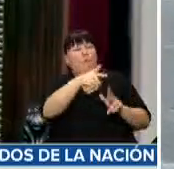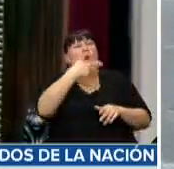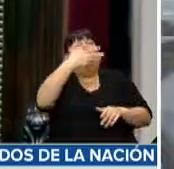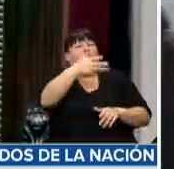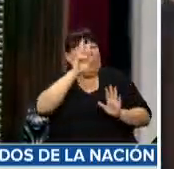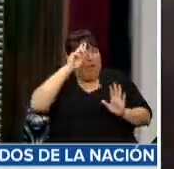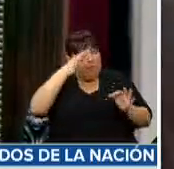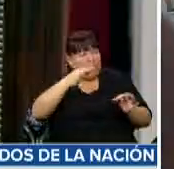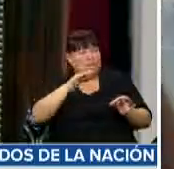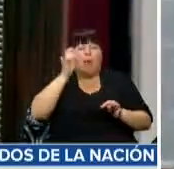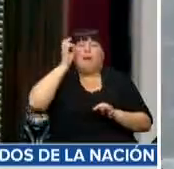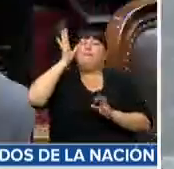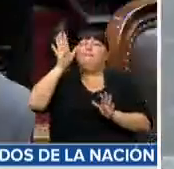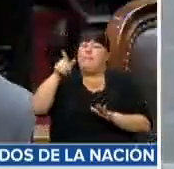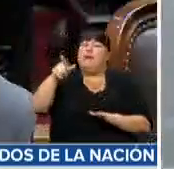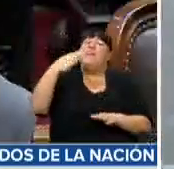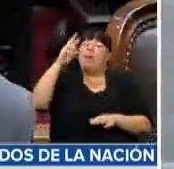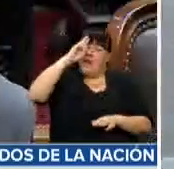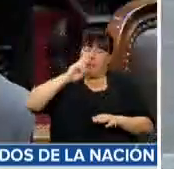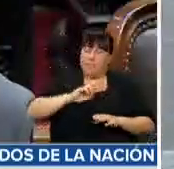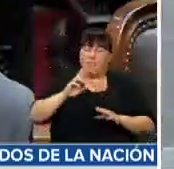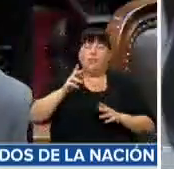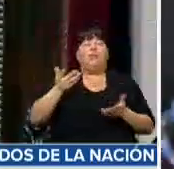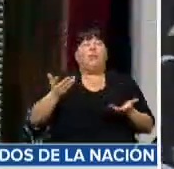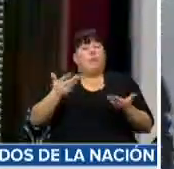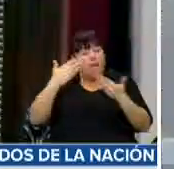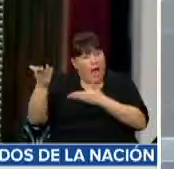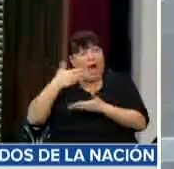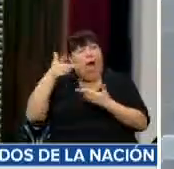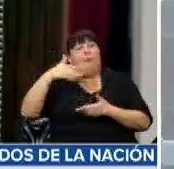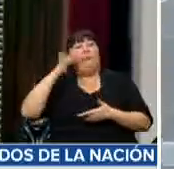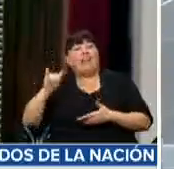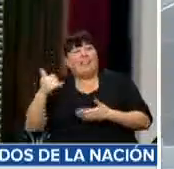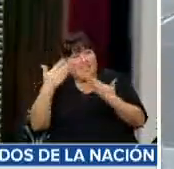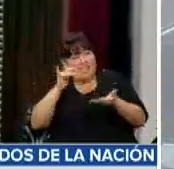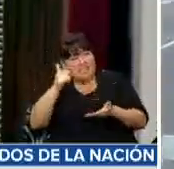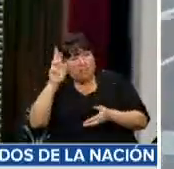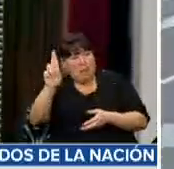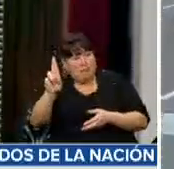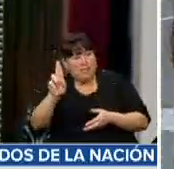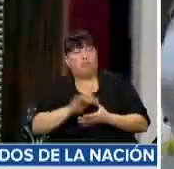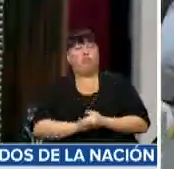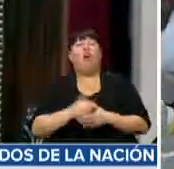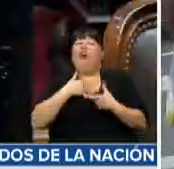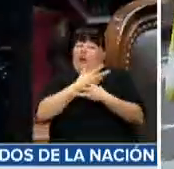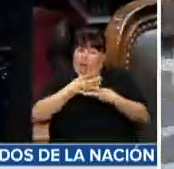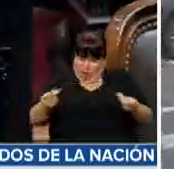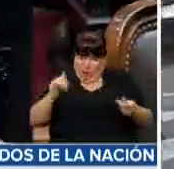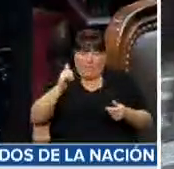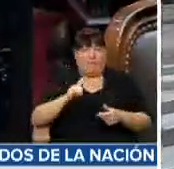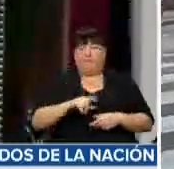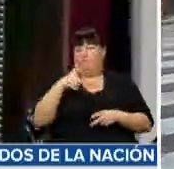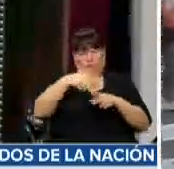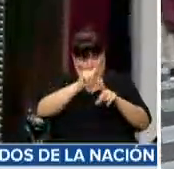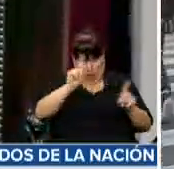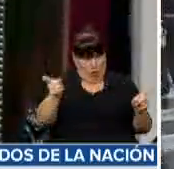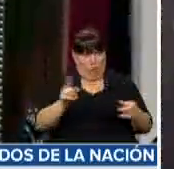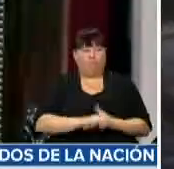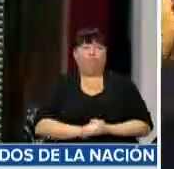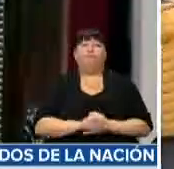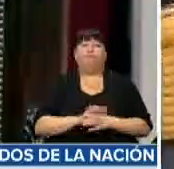hablando respetuosamente que se otorga le otorga la la palabra al diputado Martínez que le p una interrupción no le da la interrupción